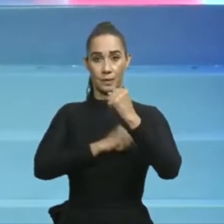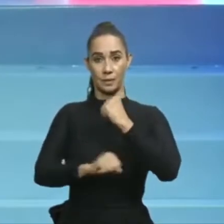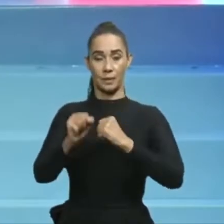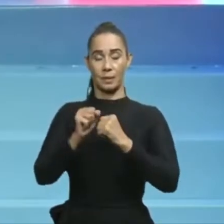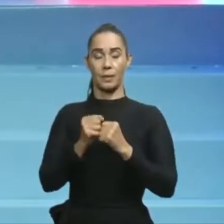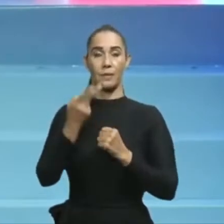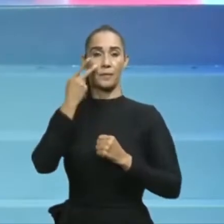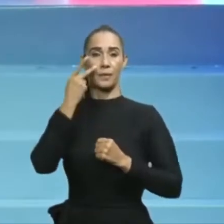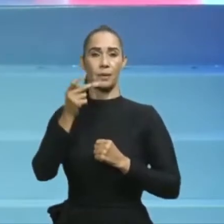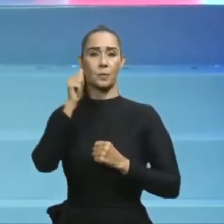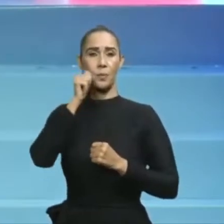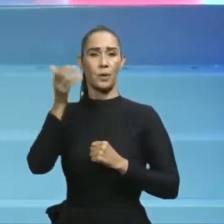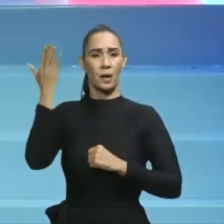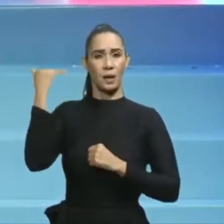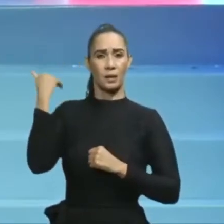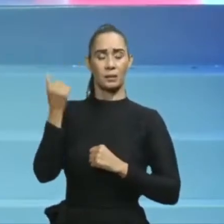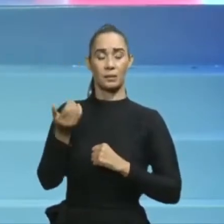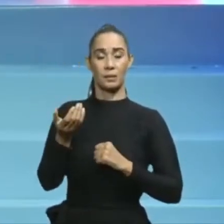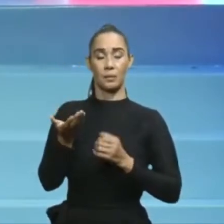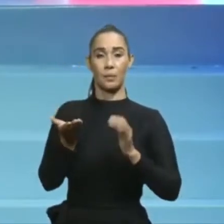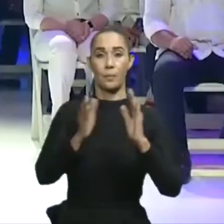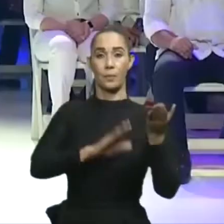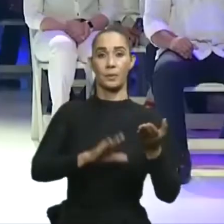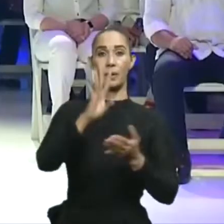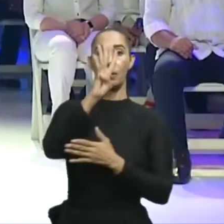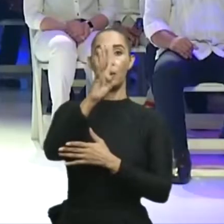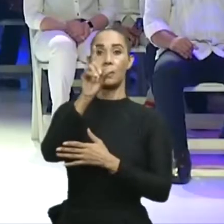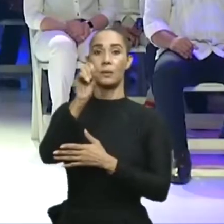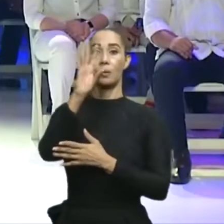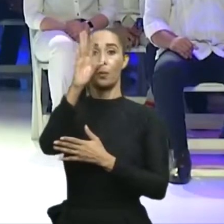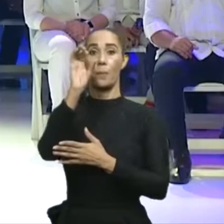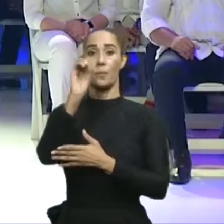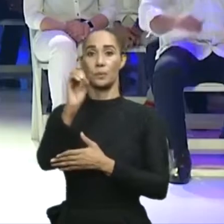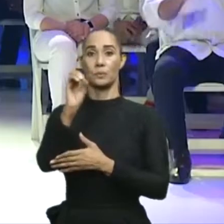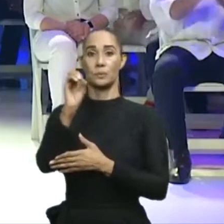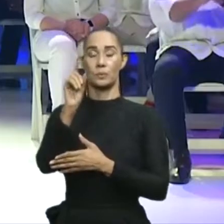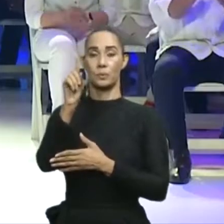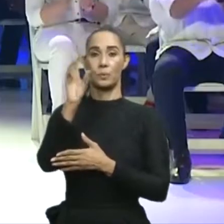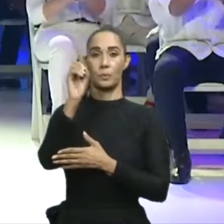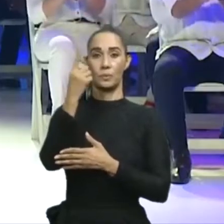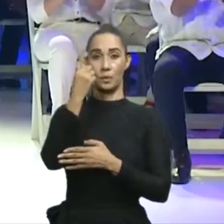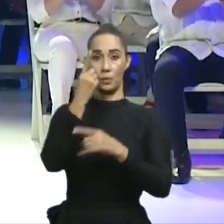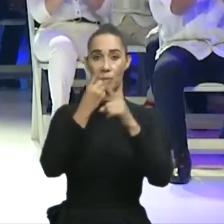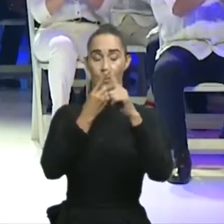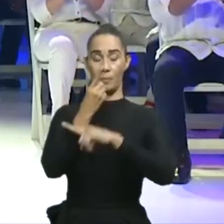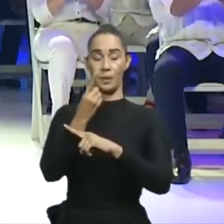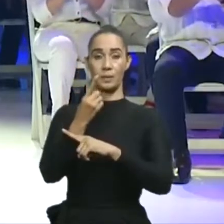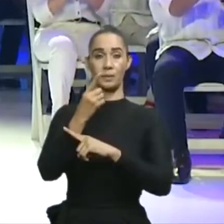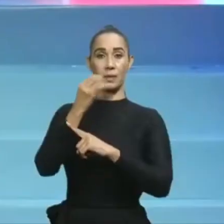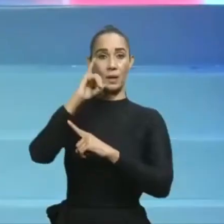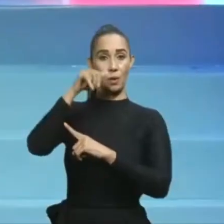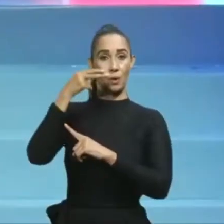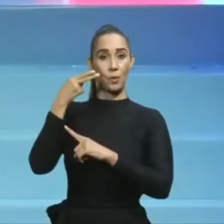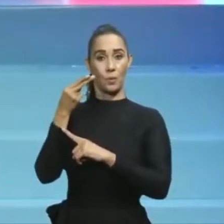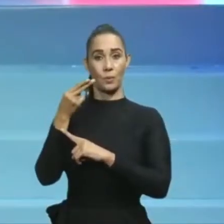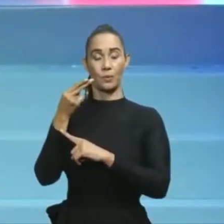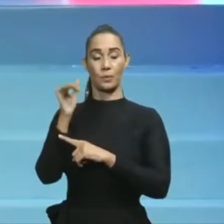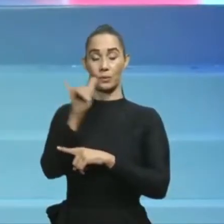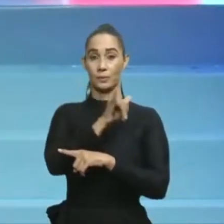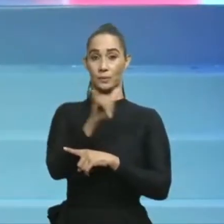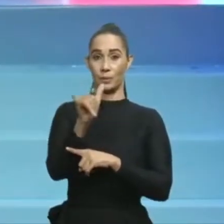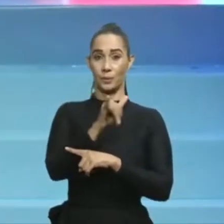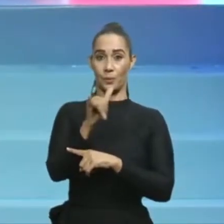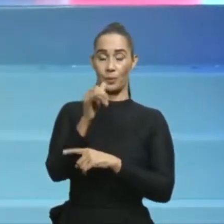fallecidas en hospitales de un 41.9 por ciento al mes de junio con relación al mismo